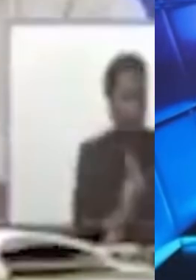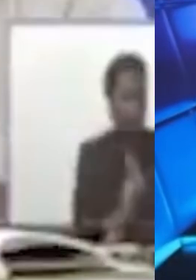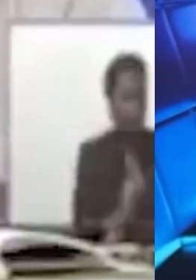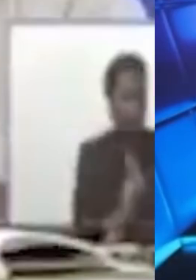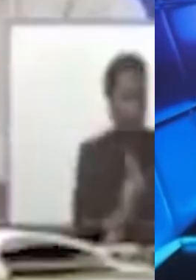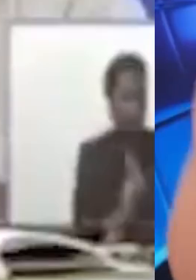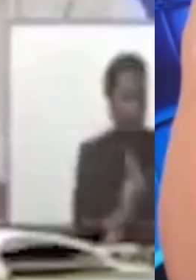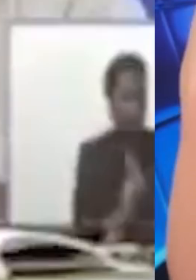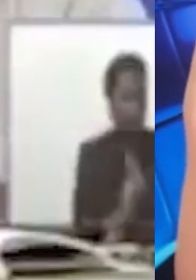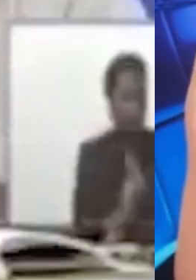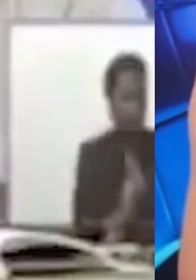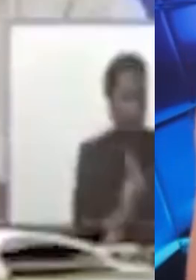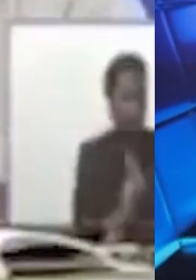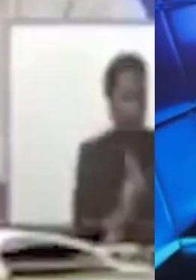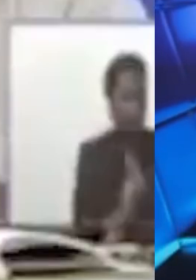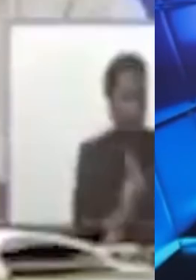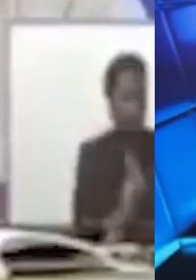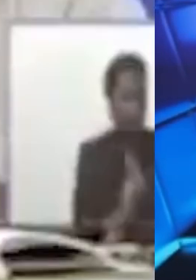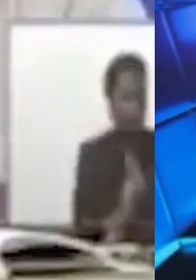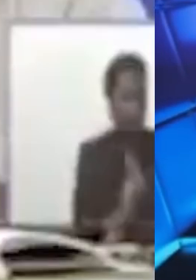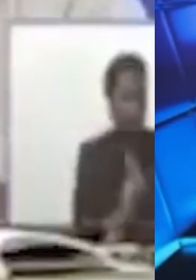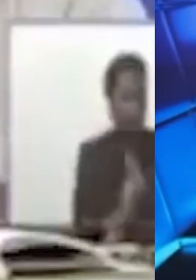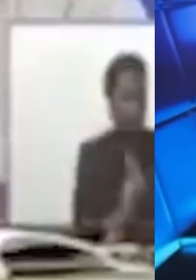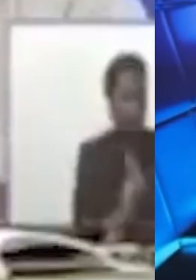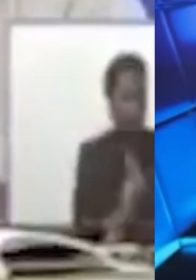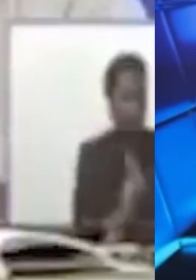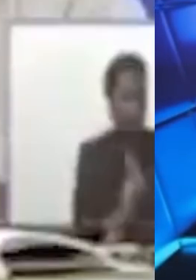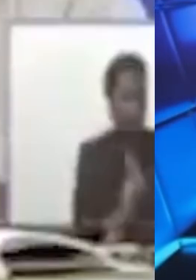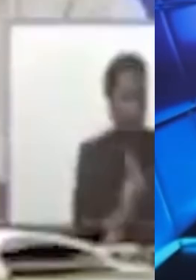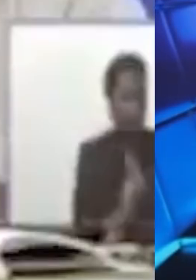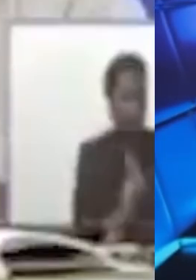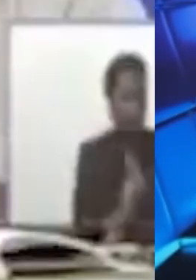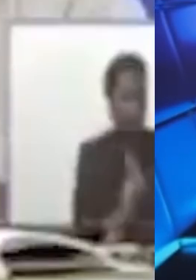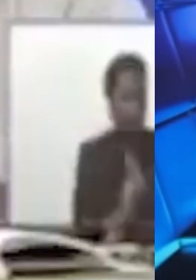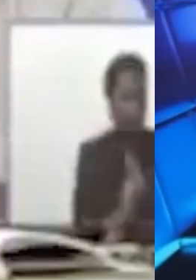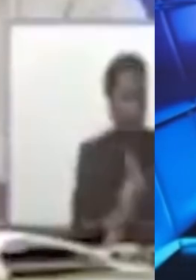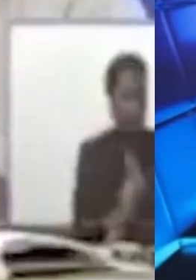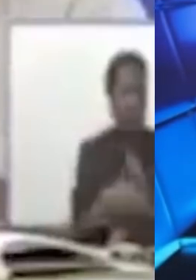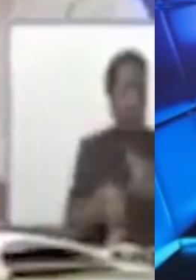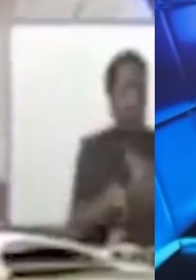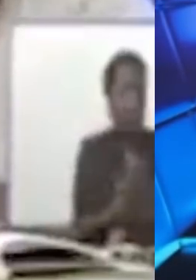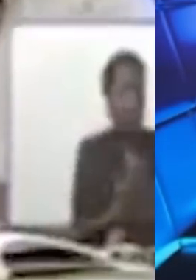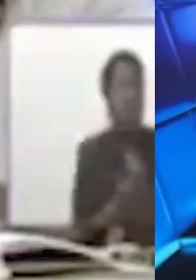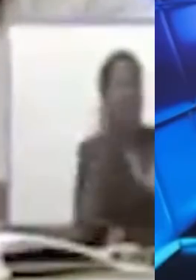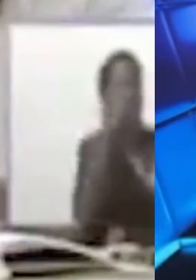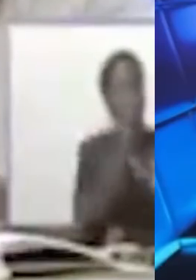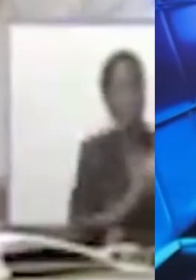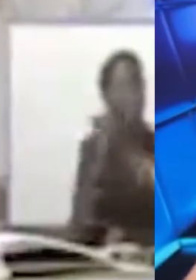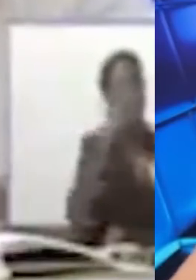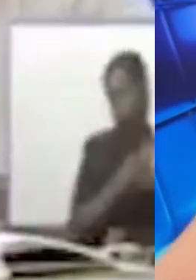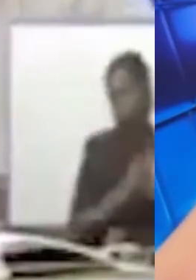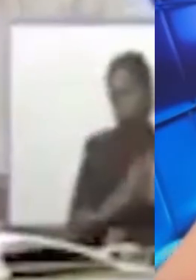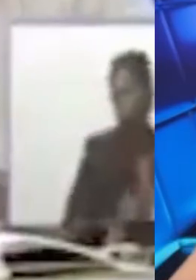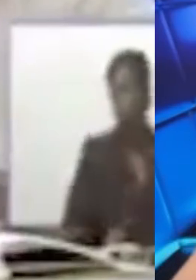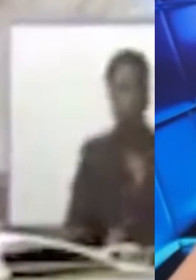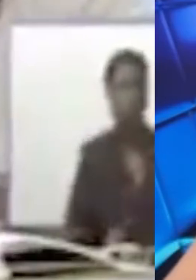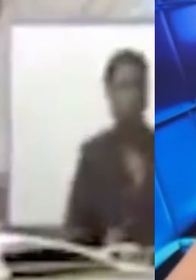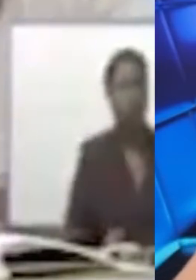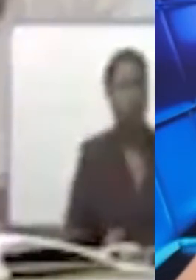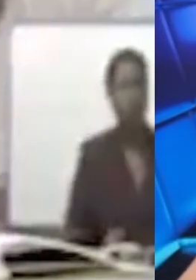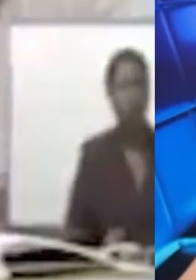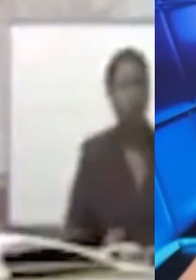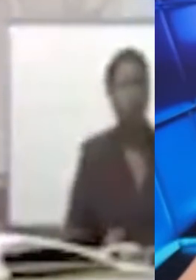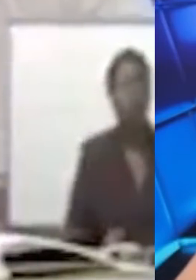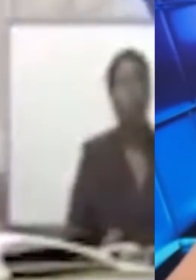país. No lo dije yo, lo dijo él. Síguelo. 200 fallecidos. De ellos, ¿qué